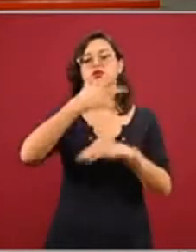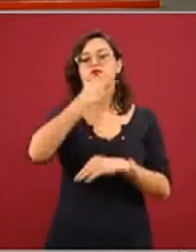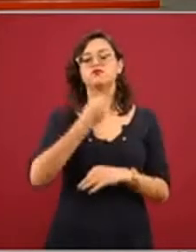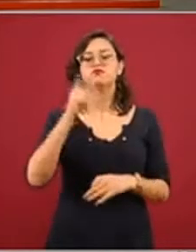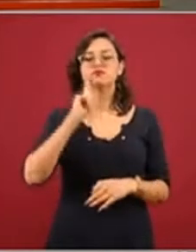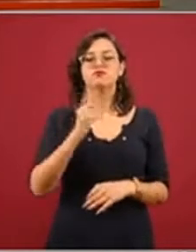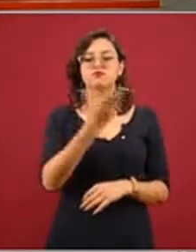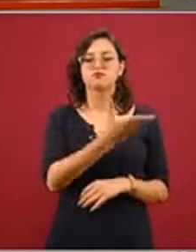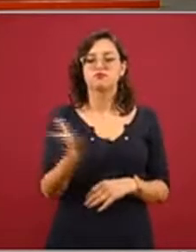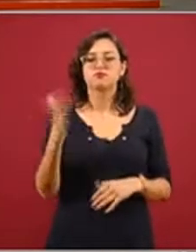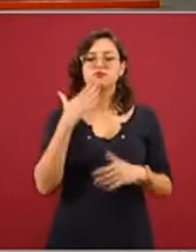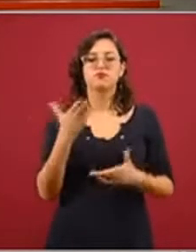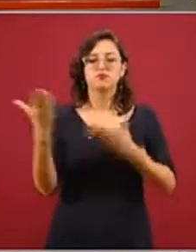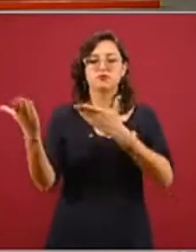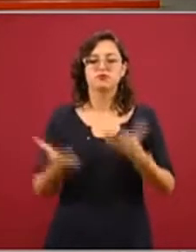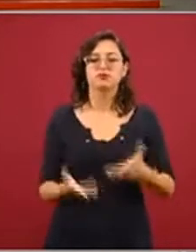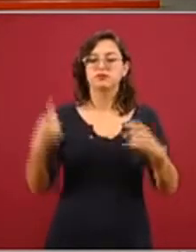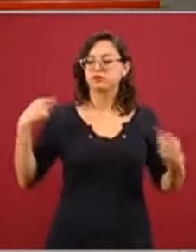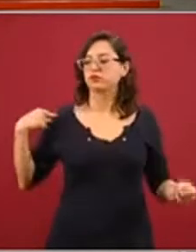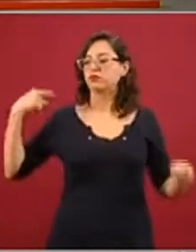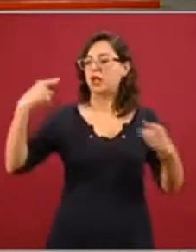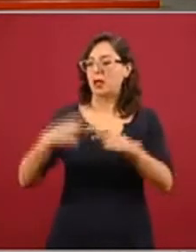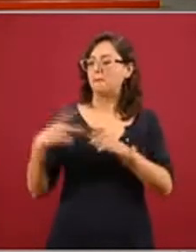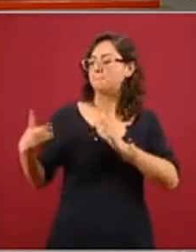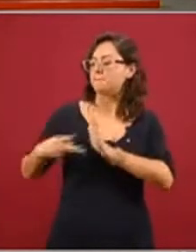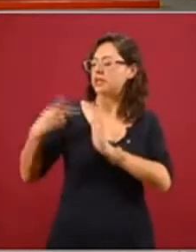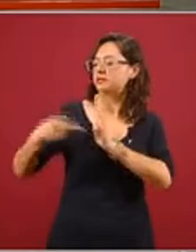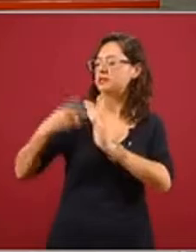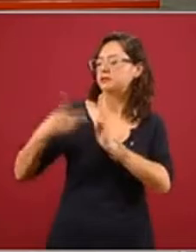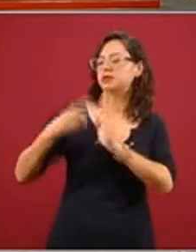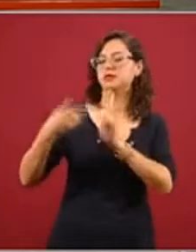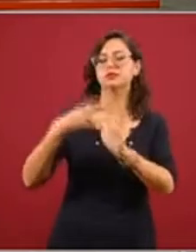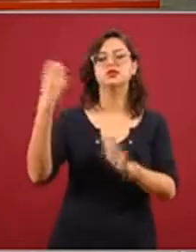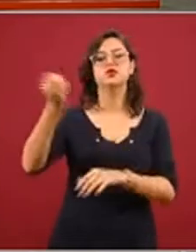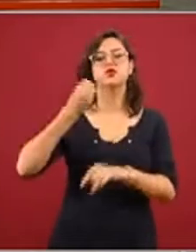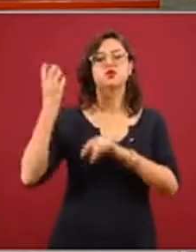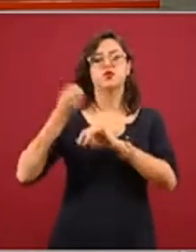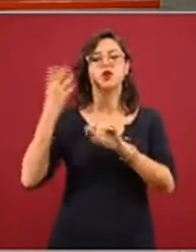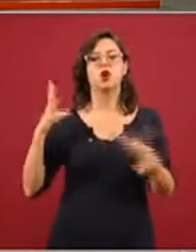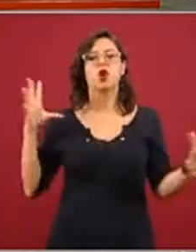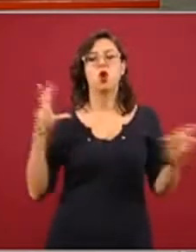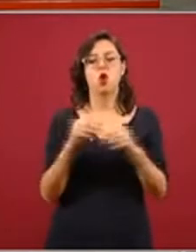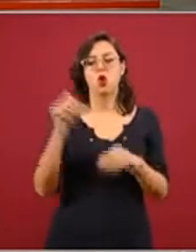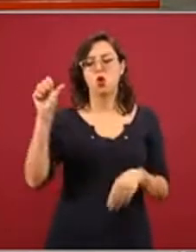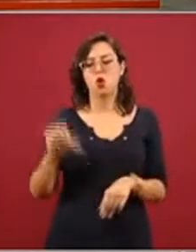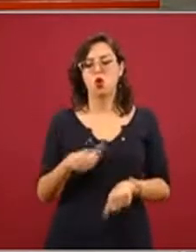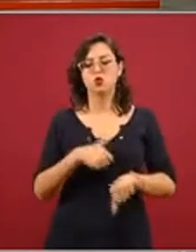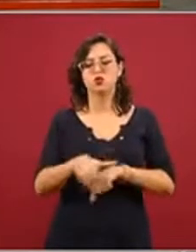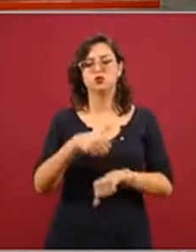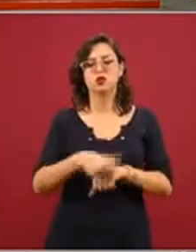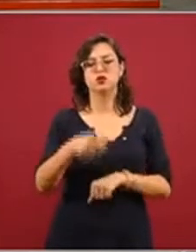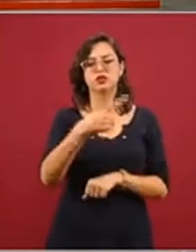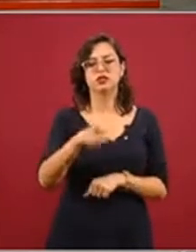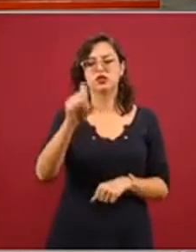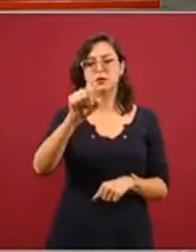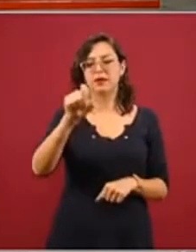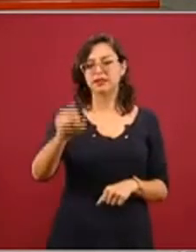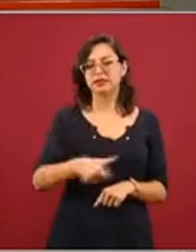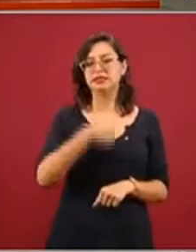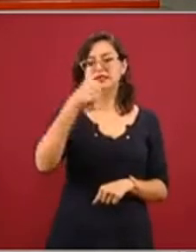todos. Bienvenidos a la conferencia vespertina número 126, ya prácticamente al cierre de